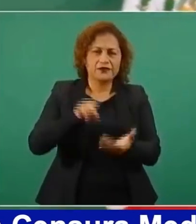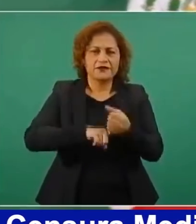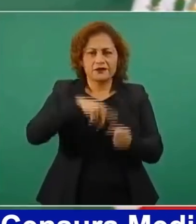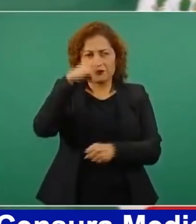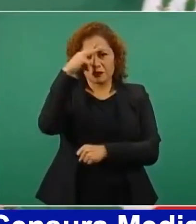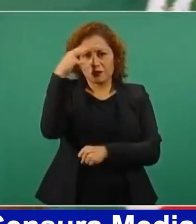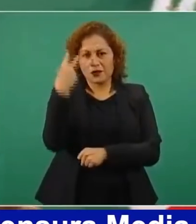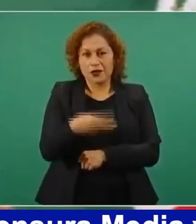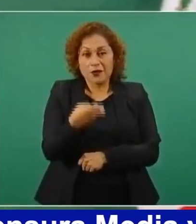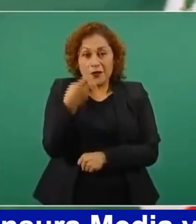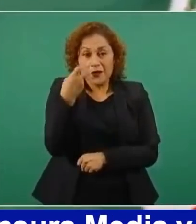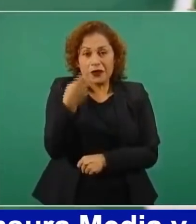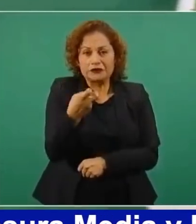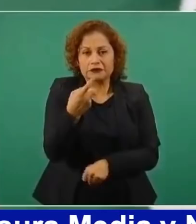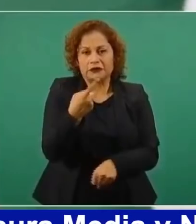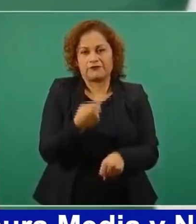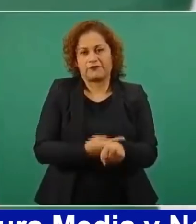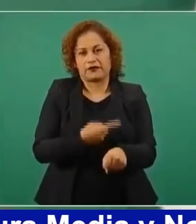de México.